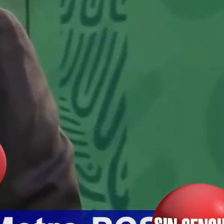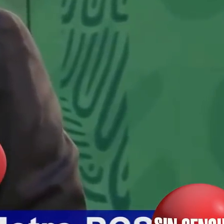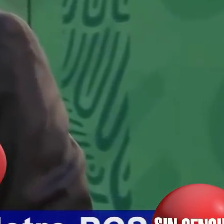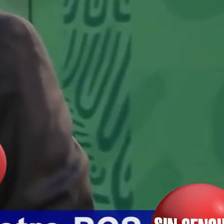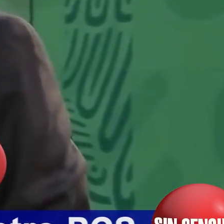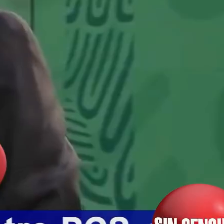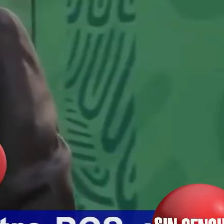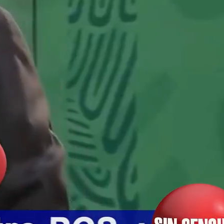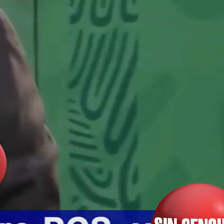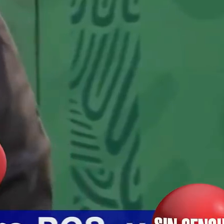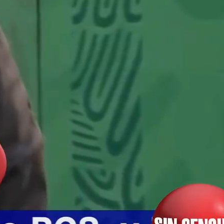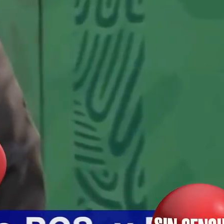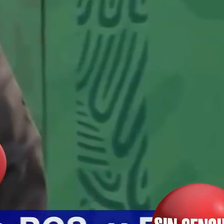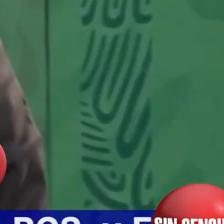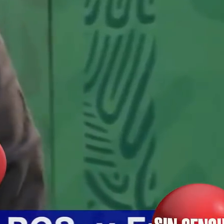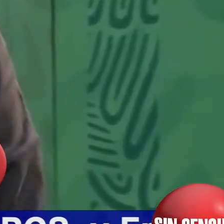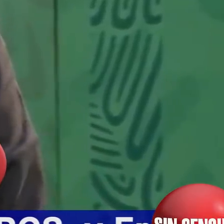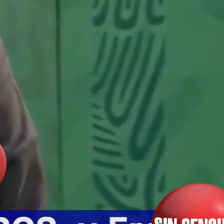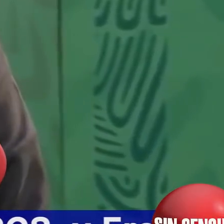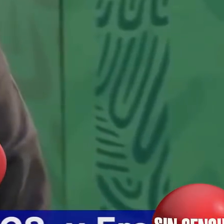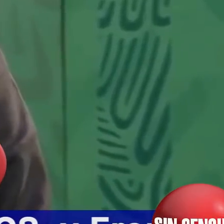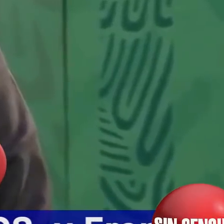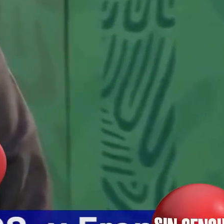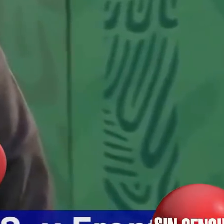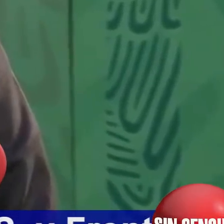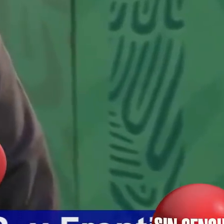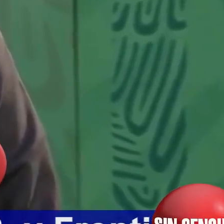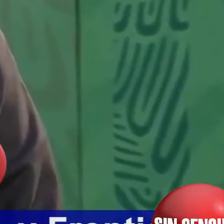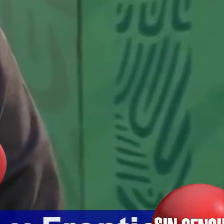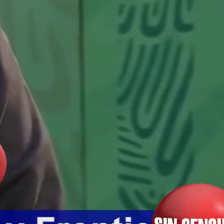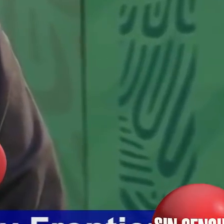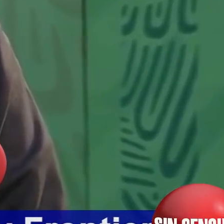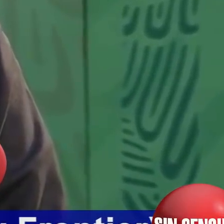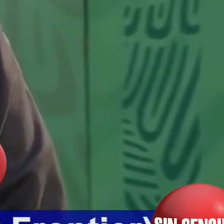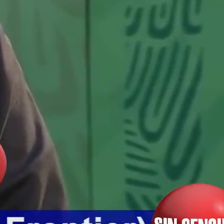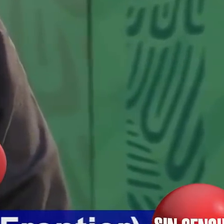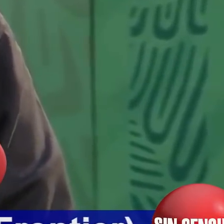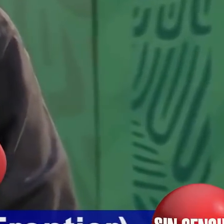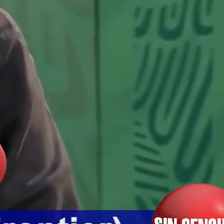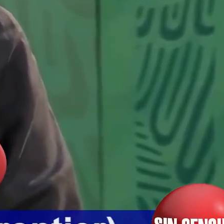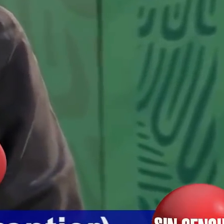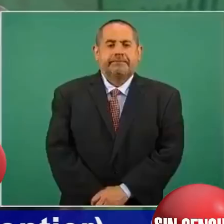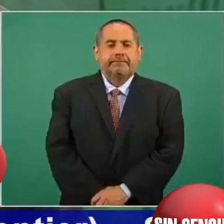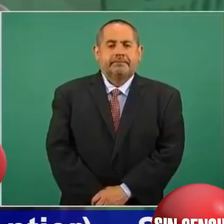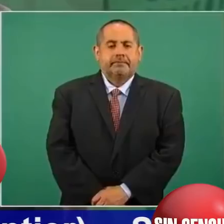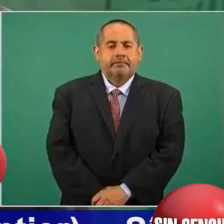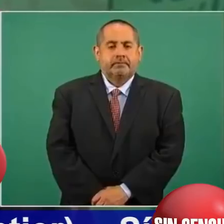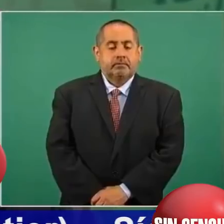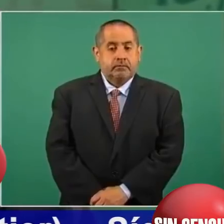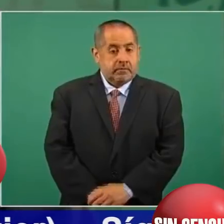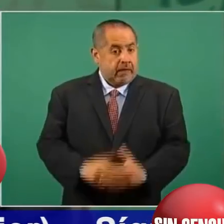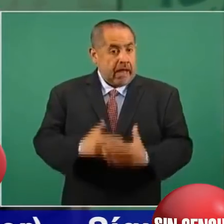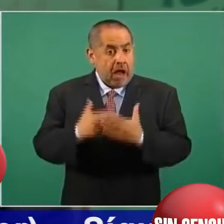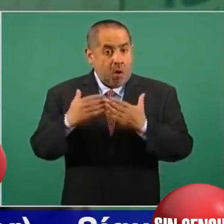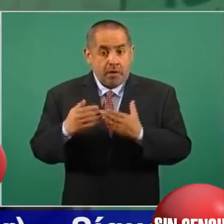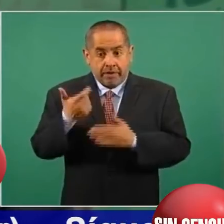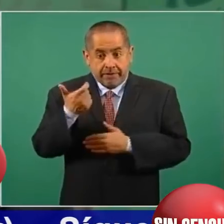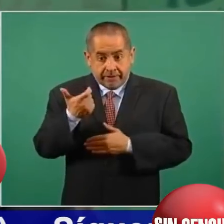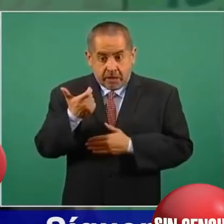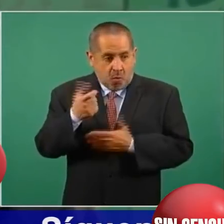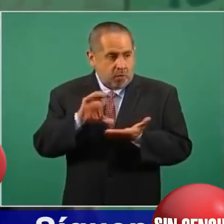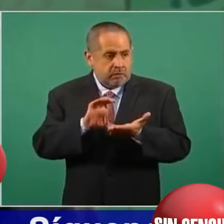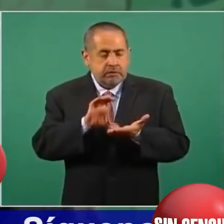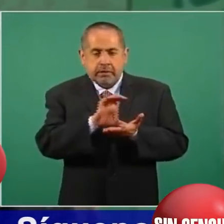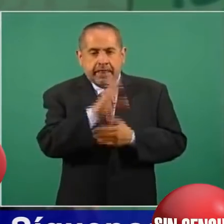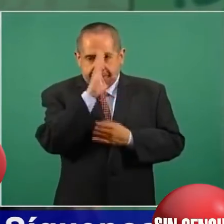Ahora se está entregando el presupuesto del mantenimiento de las escuelas de manera